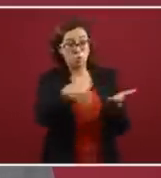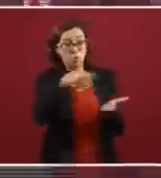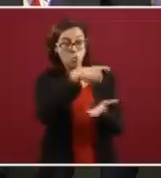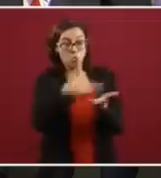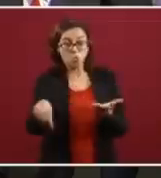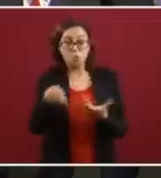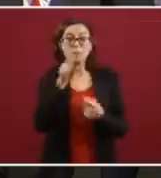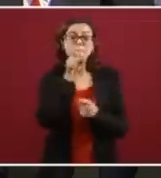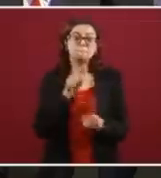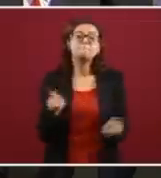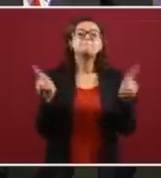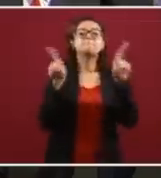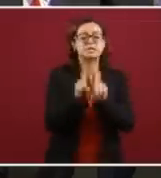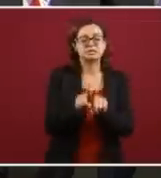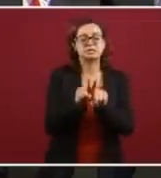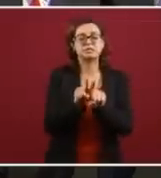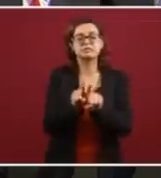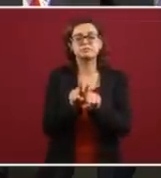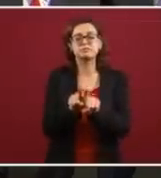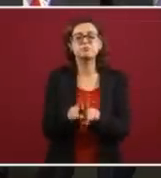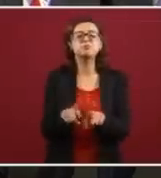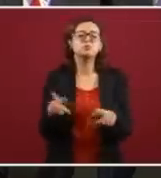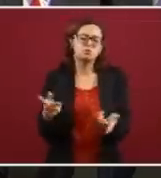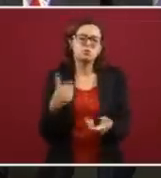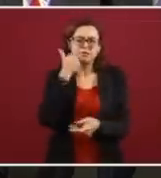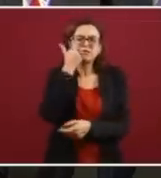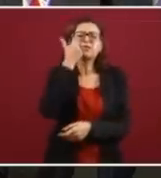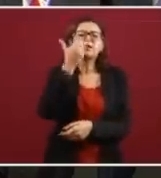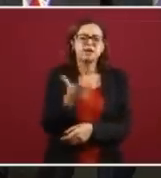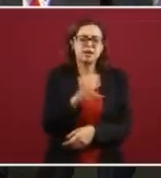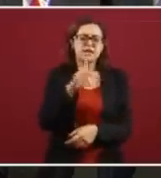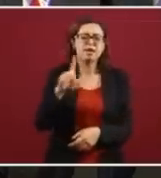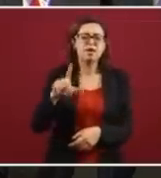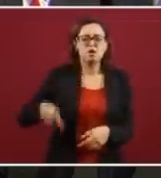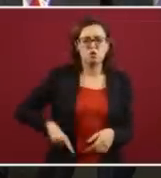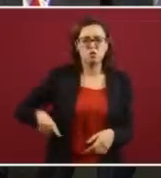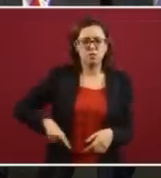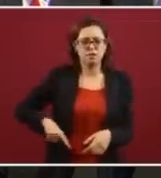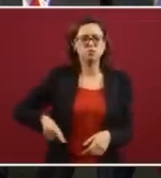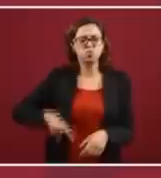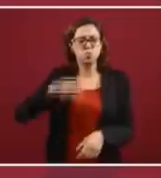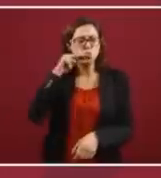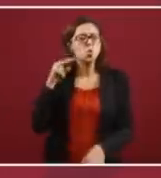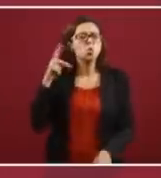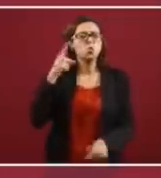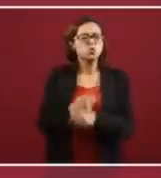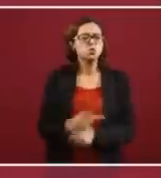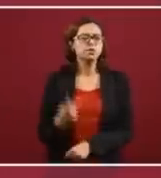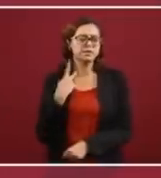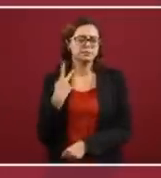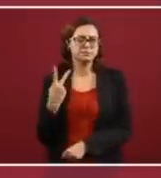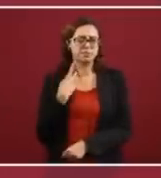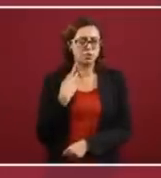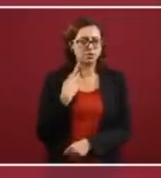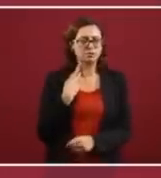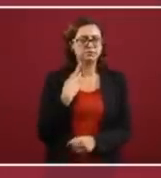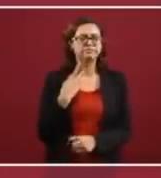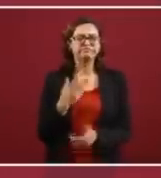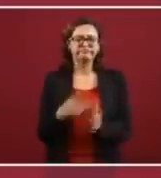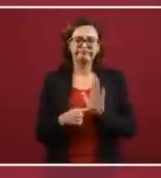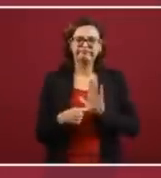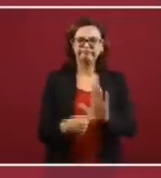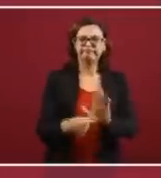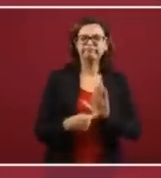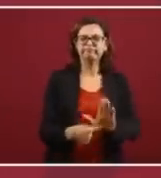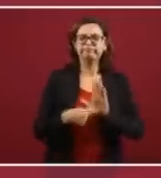con la voluntad política del gobierno, se está